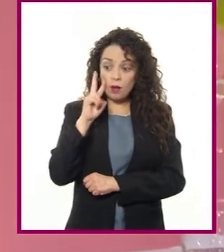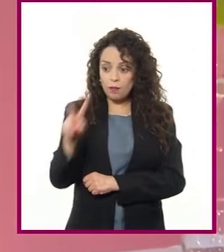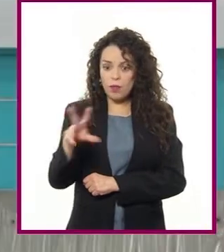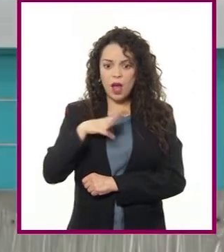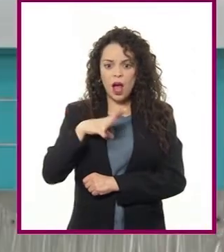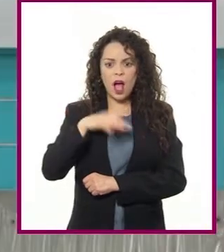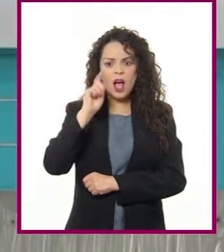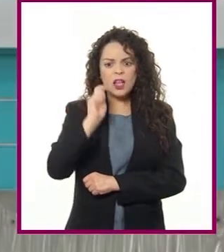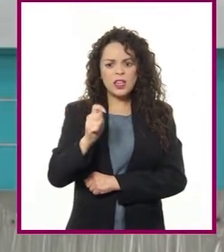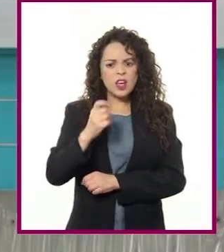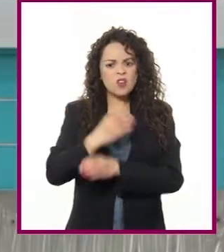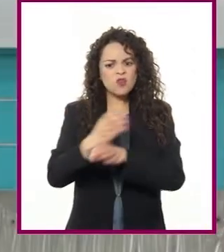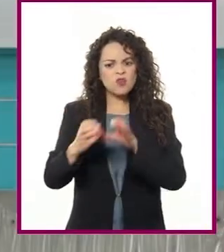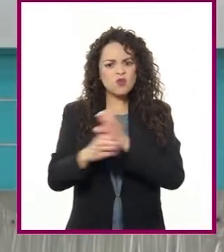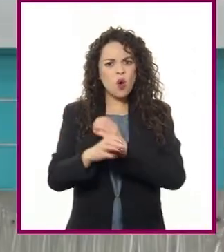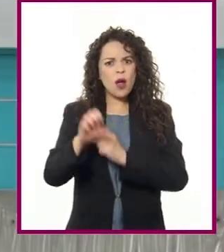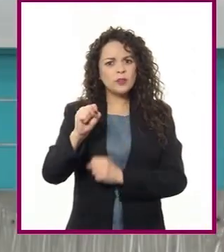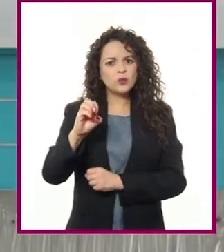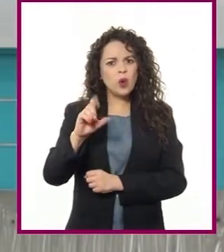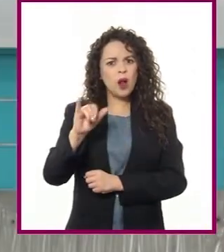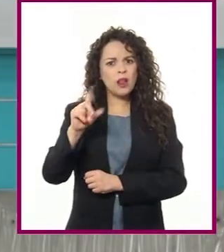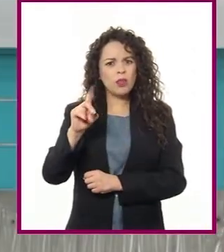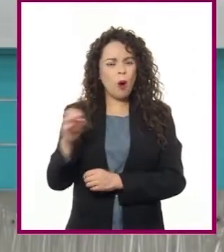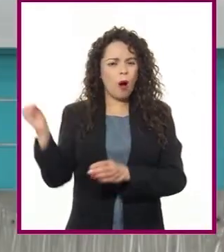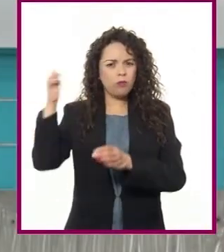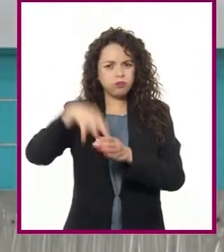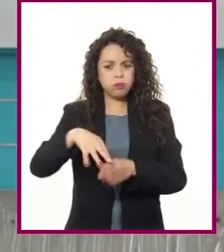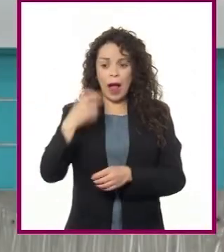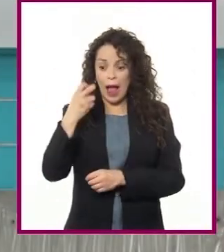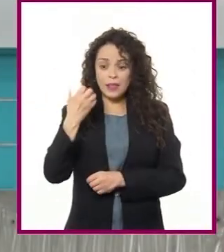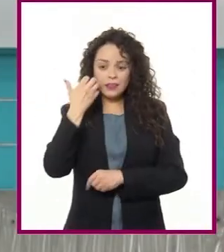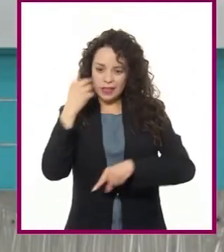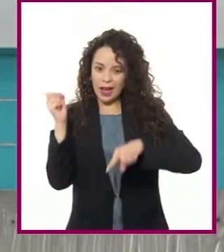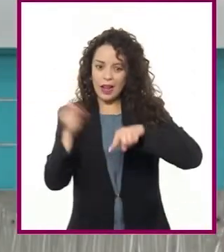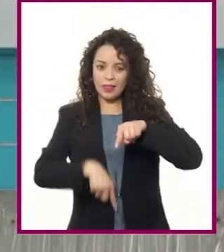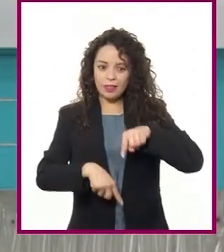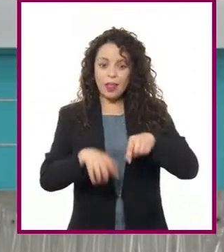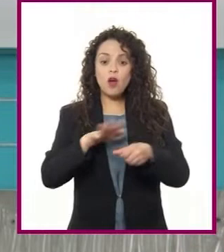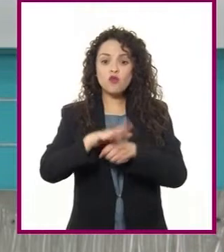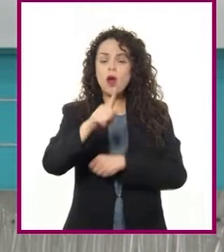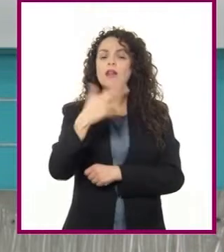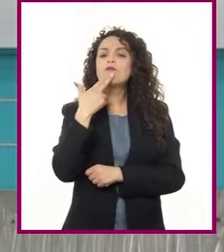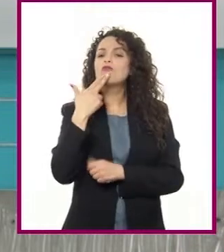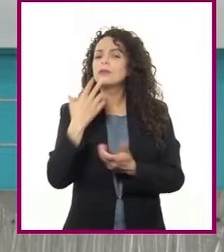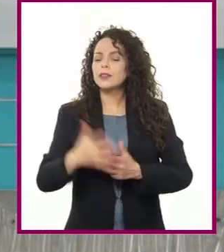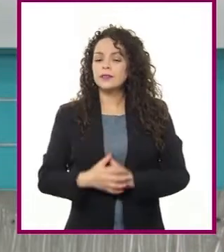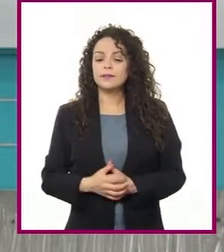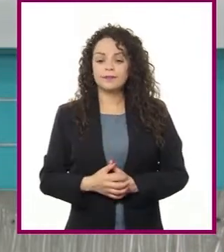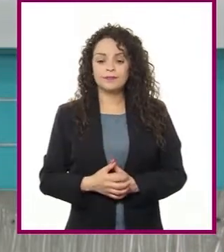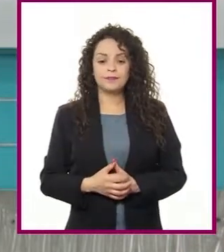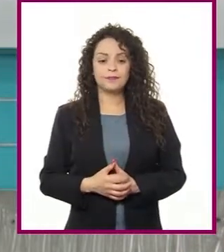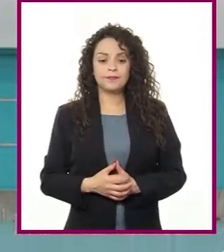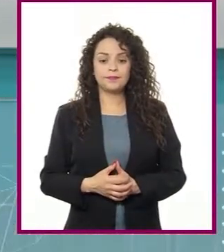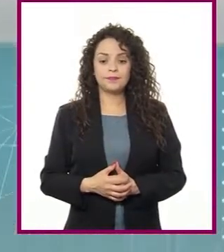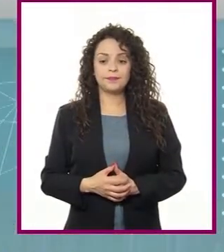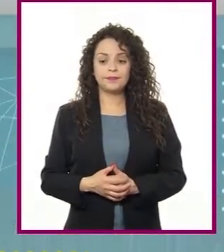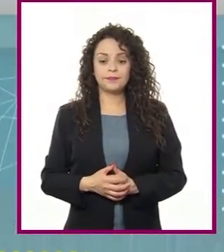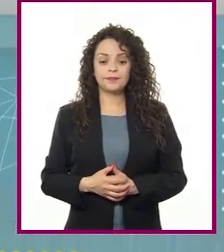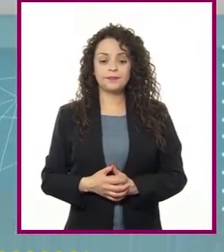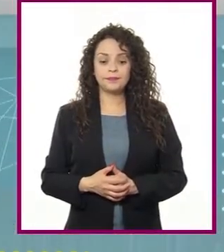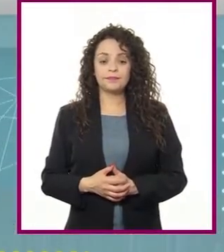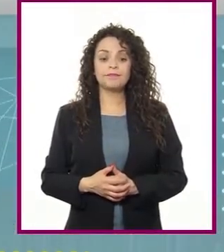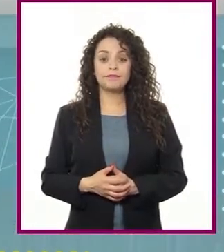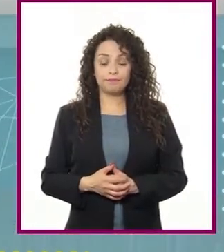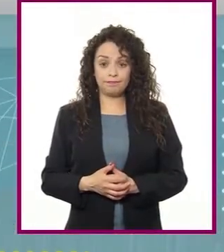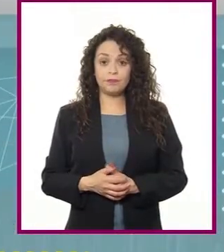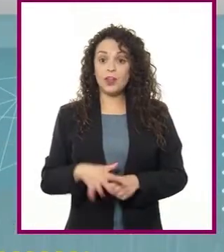material sólido. Queremos que quede sin este material. Le paso el... Gracias, maestra. ¿Qué método